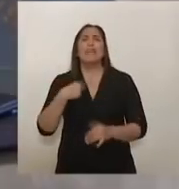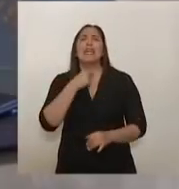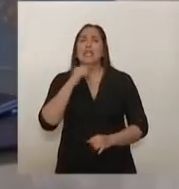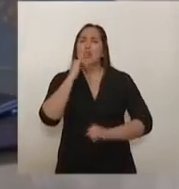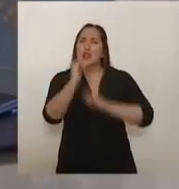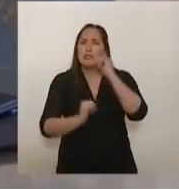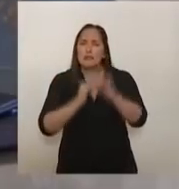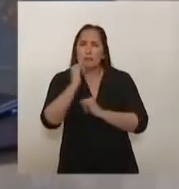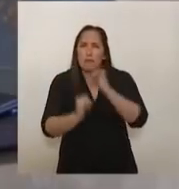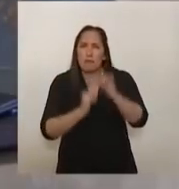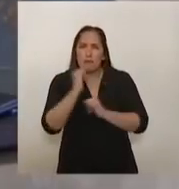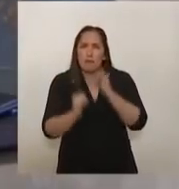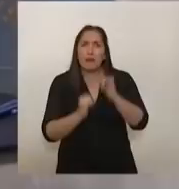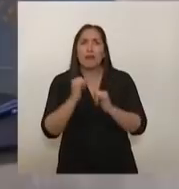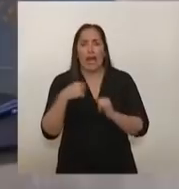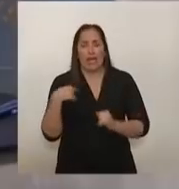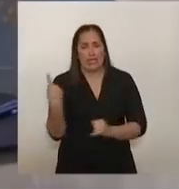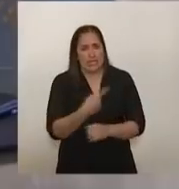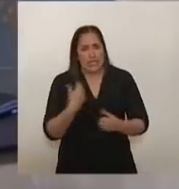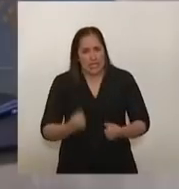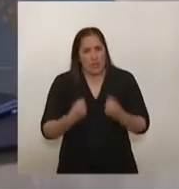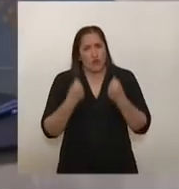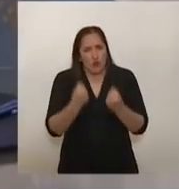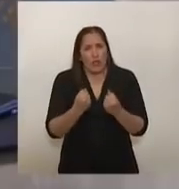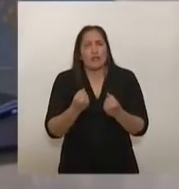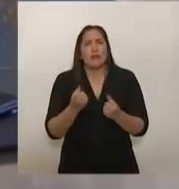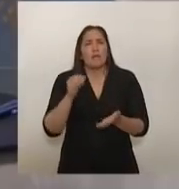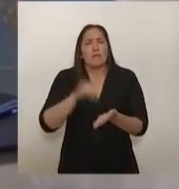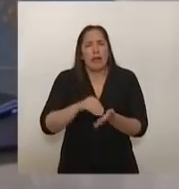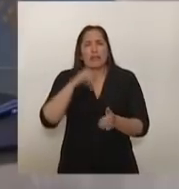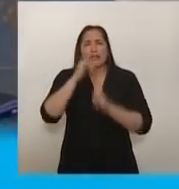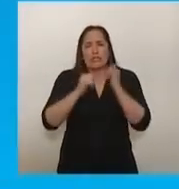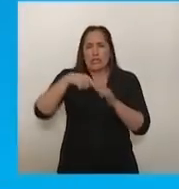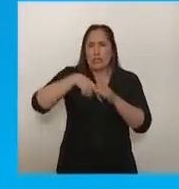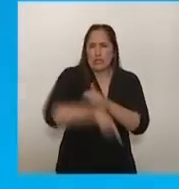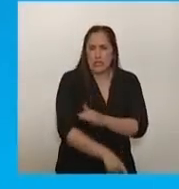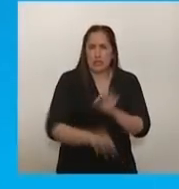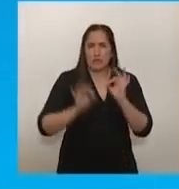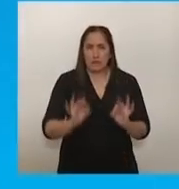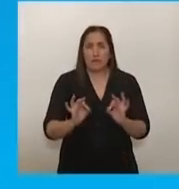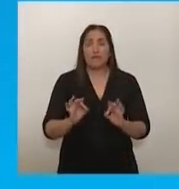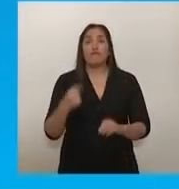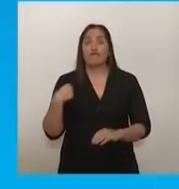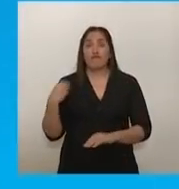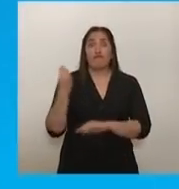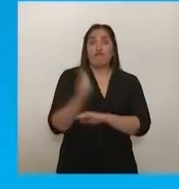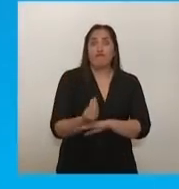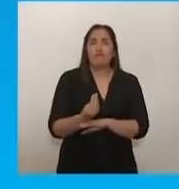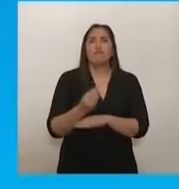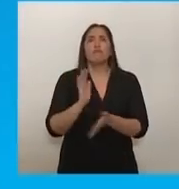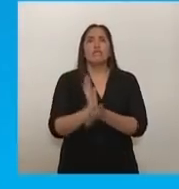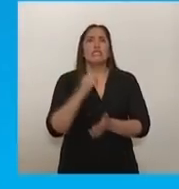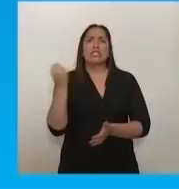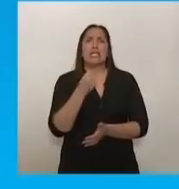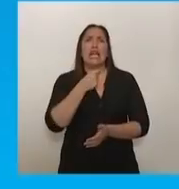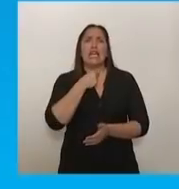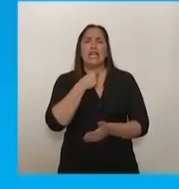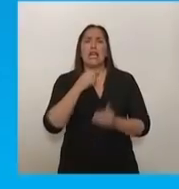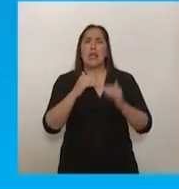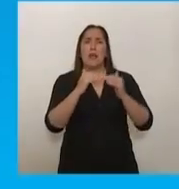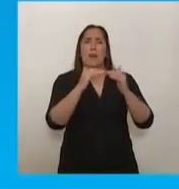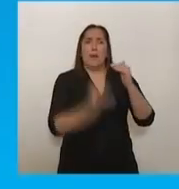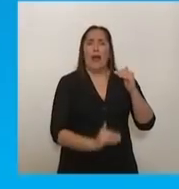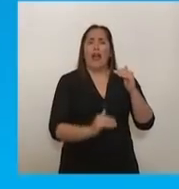explicarles ahora este esfuerzo con algo más de detalle. Cuando llegamos tuvimos la triple misión de bajar al mismo tiempo